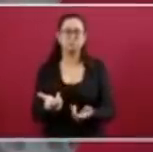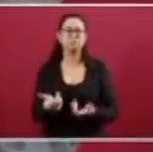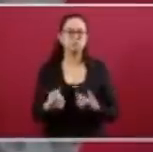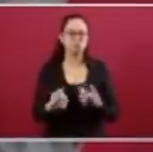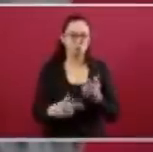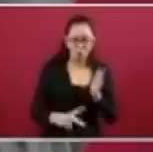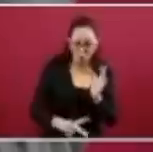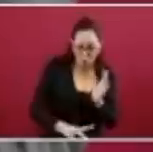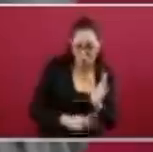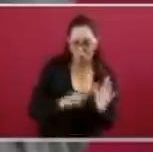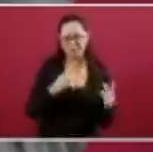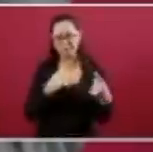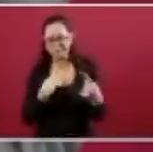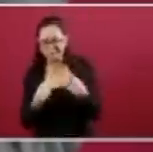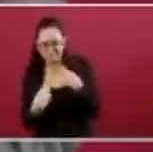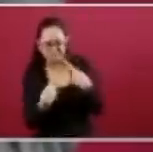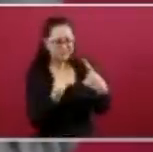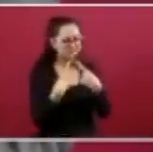renegociación